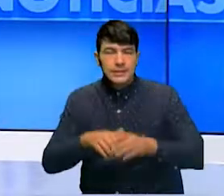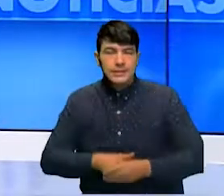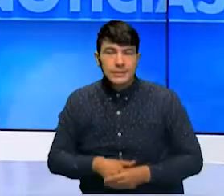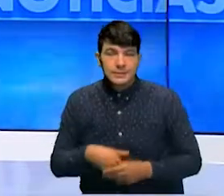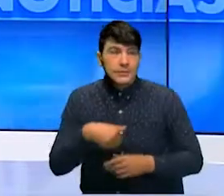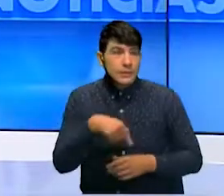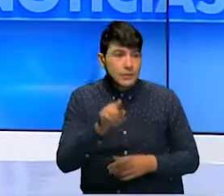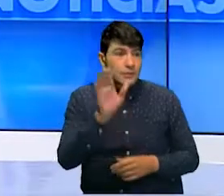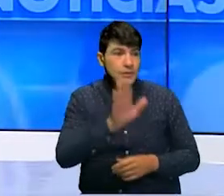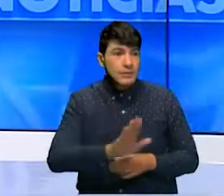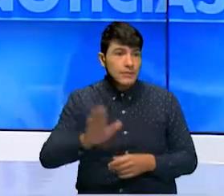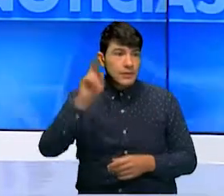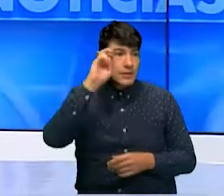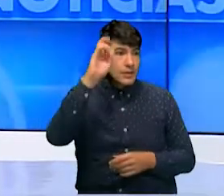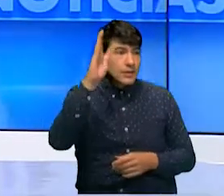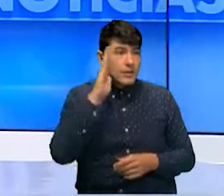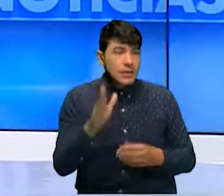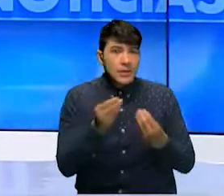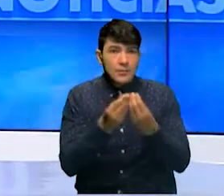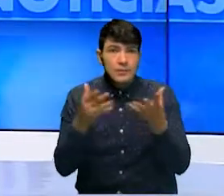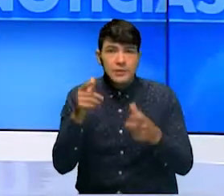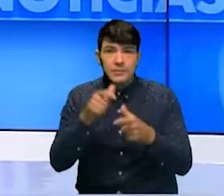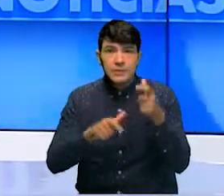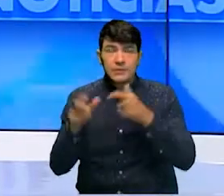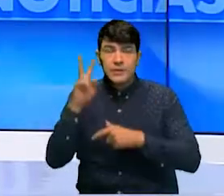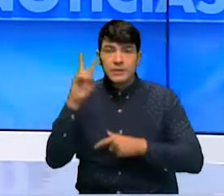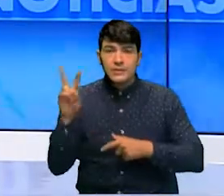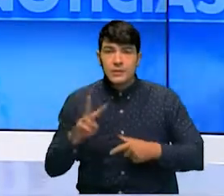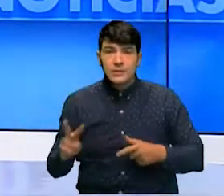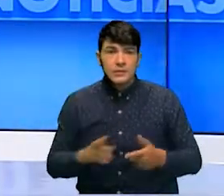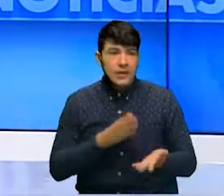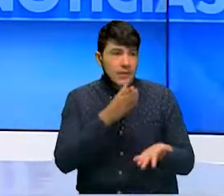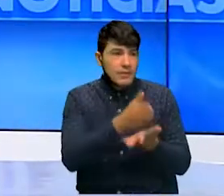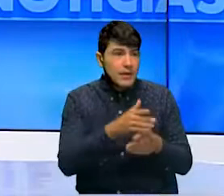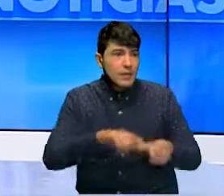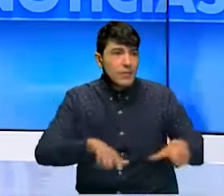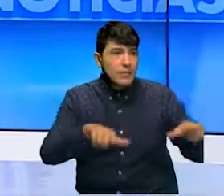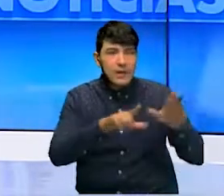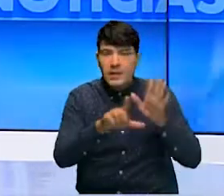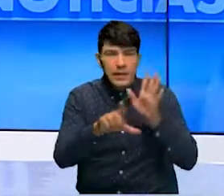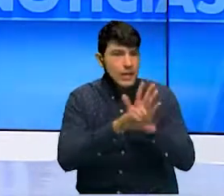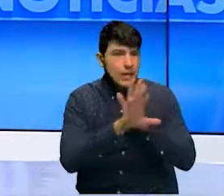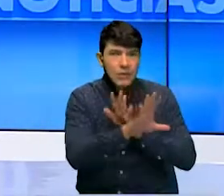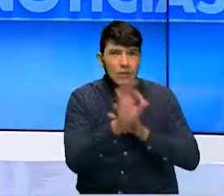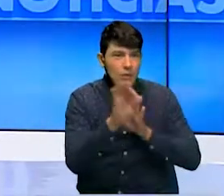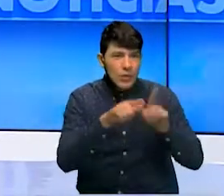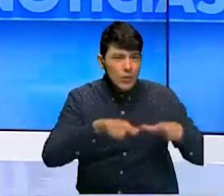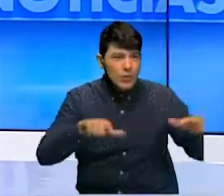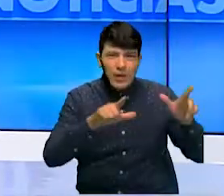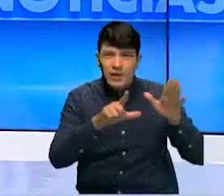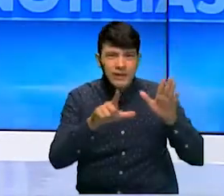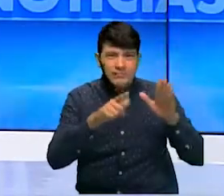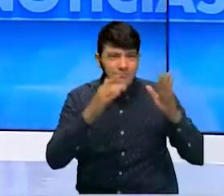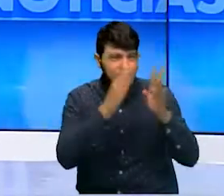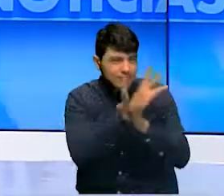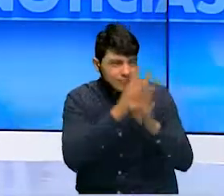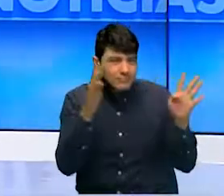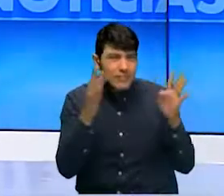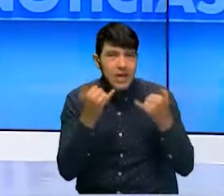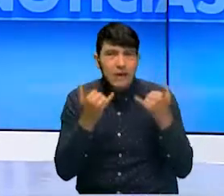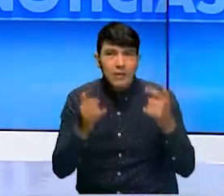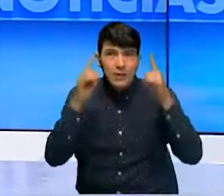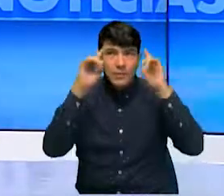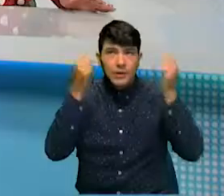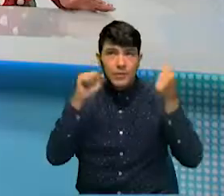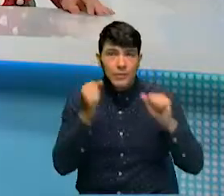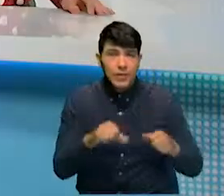En norte de Santander, el flujo constante de migrantes venezolanos por los pasos ilegales o las mal llamadas trochas ha generado preocupación en las autoridades